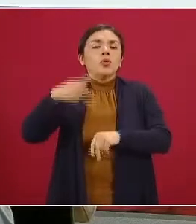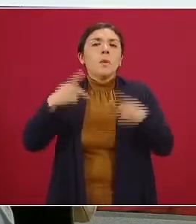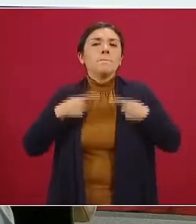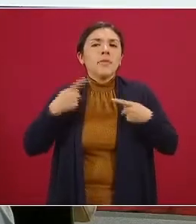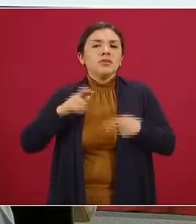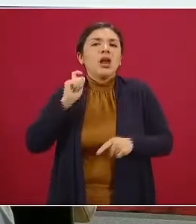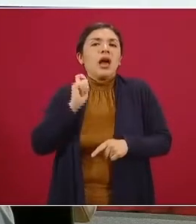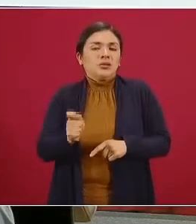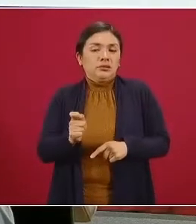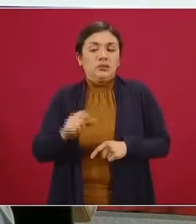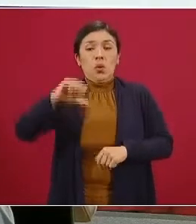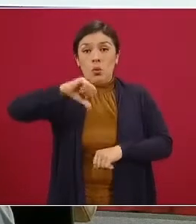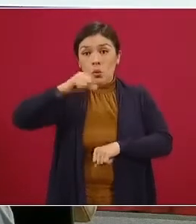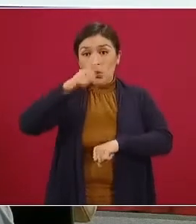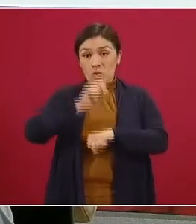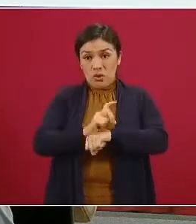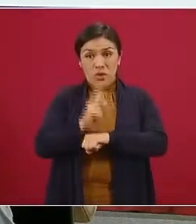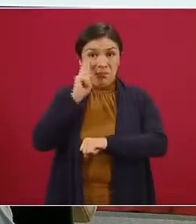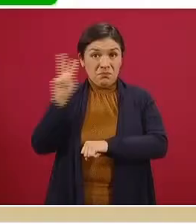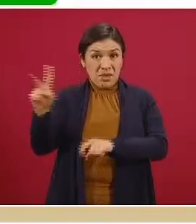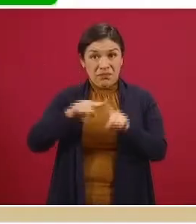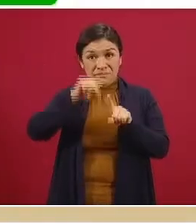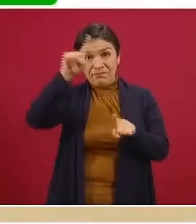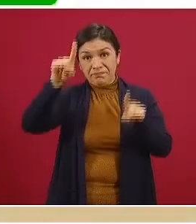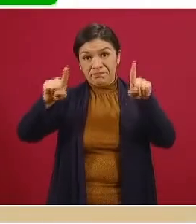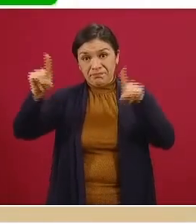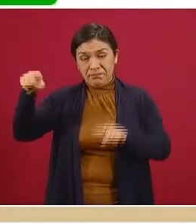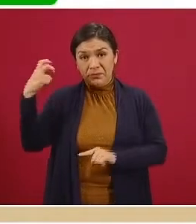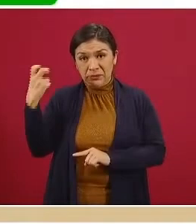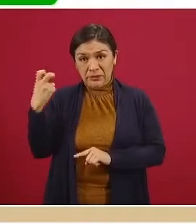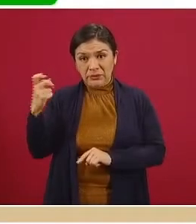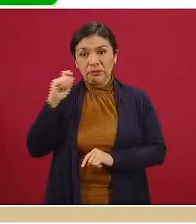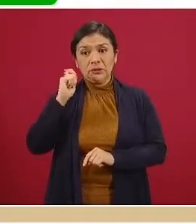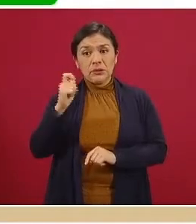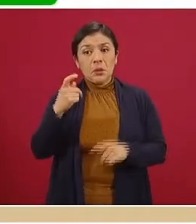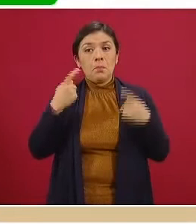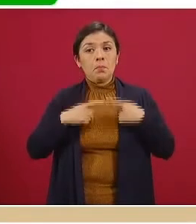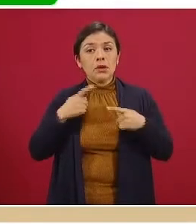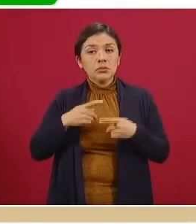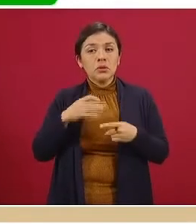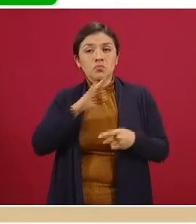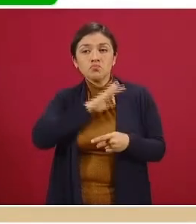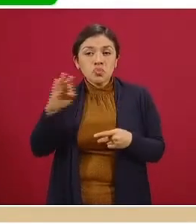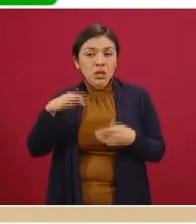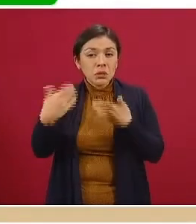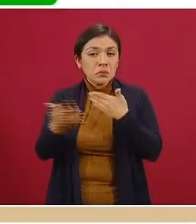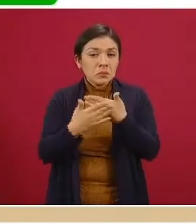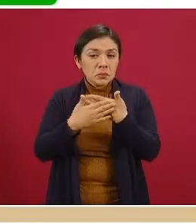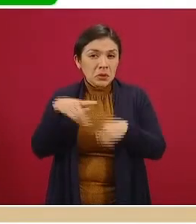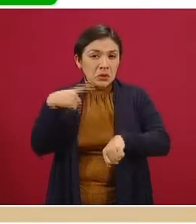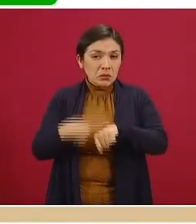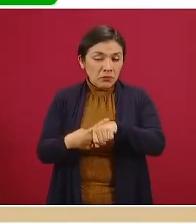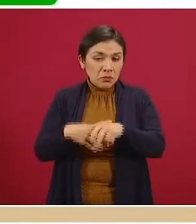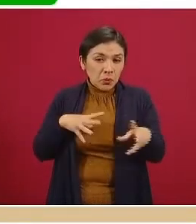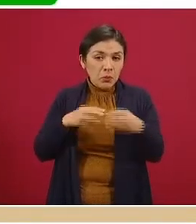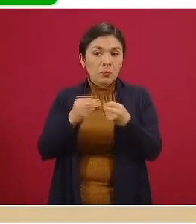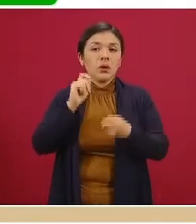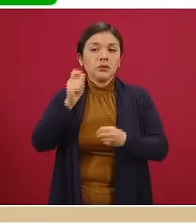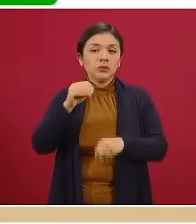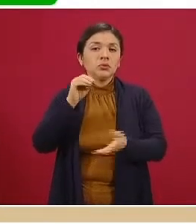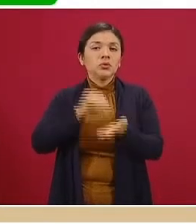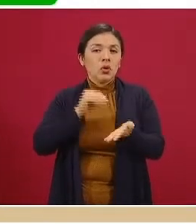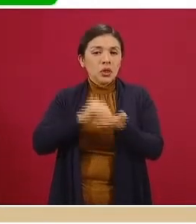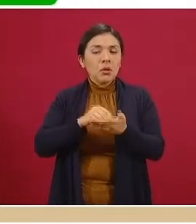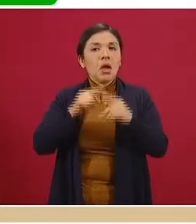poblacional. Para el día de hoy, nuestra curva epidémica de casos estimados continúa todavía mostrando